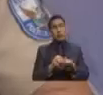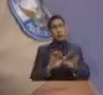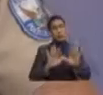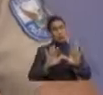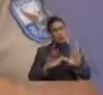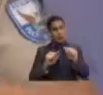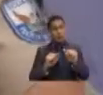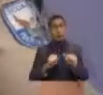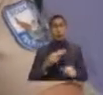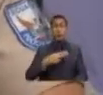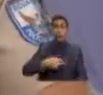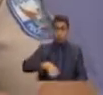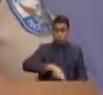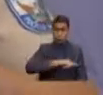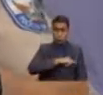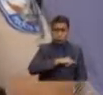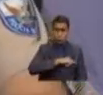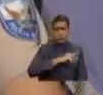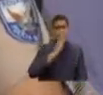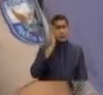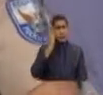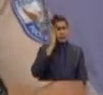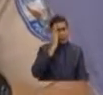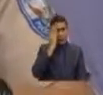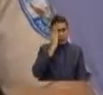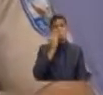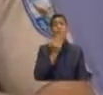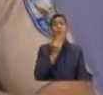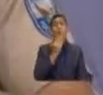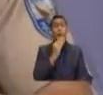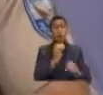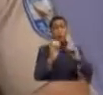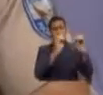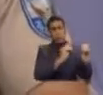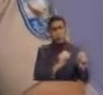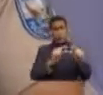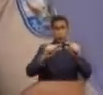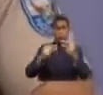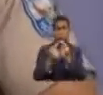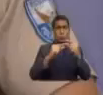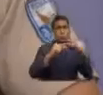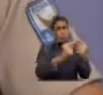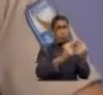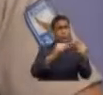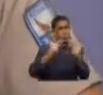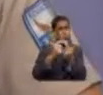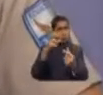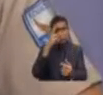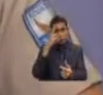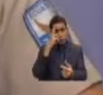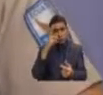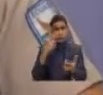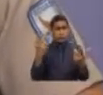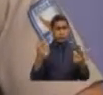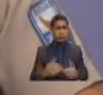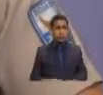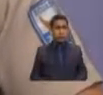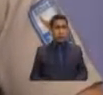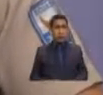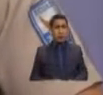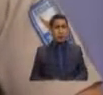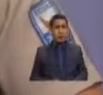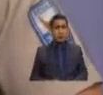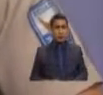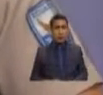vez nosotros queramos idealizarles y darles esa forma cómo actúan estas bandas terroristas, pero es